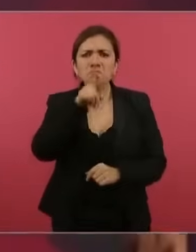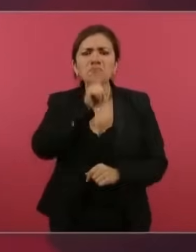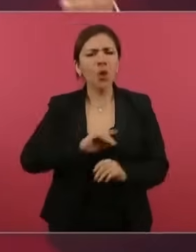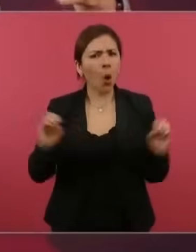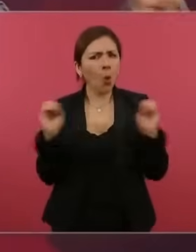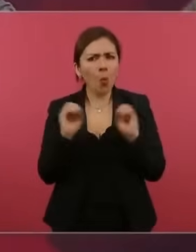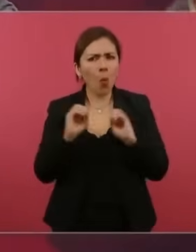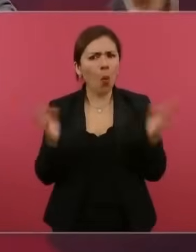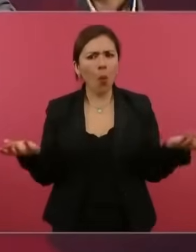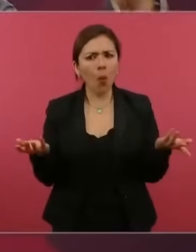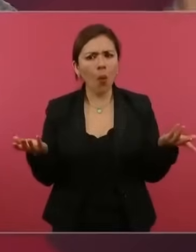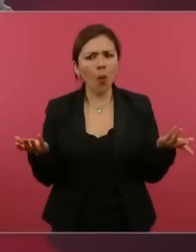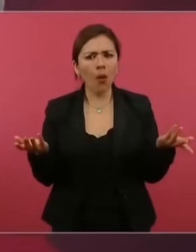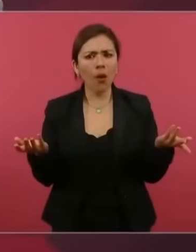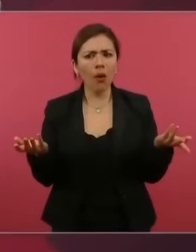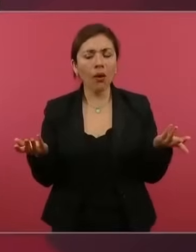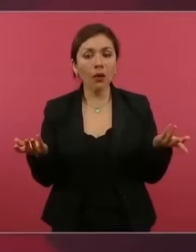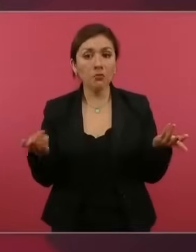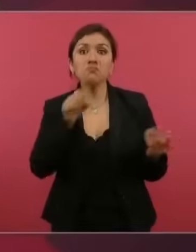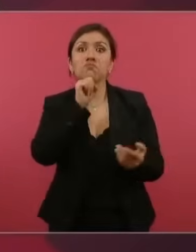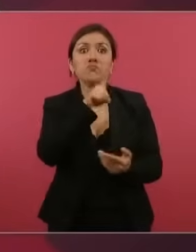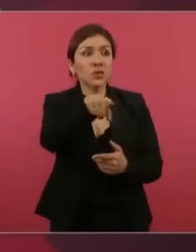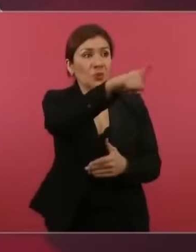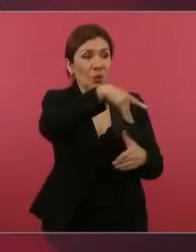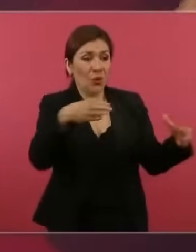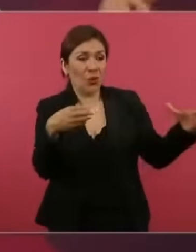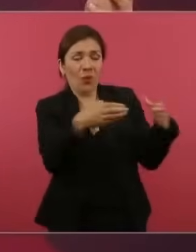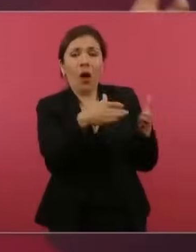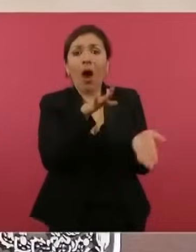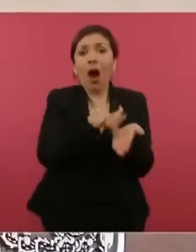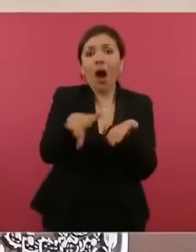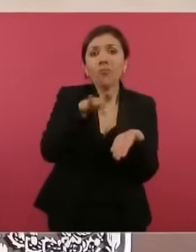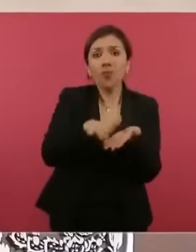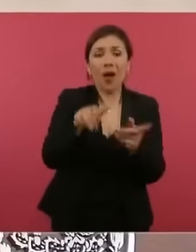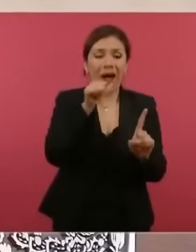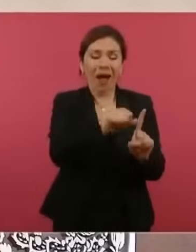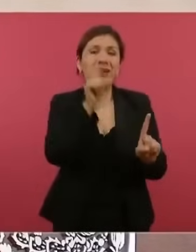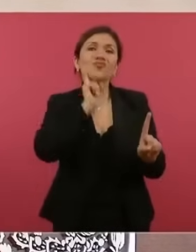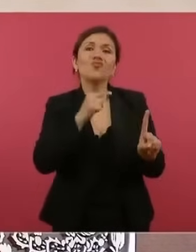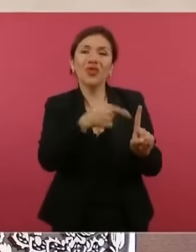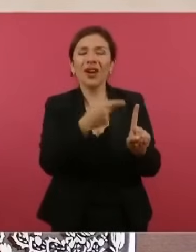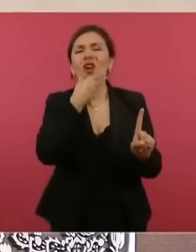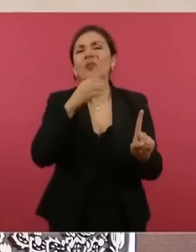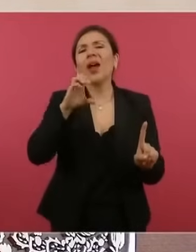Tan es así que son los que la apoyan, Claudio X González,